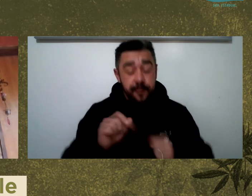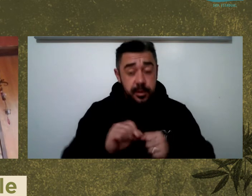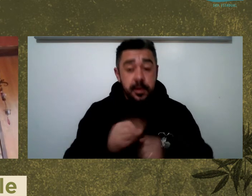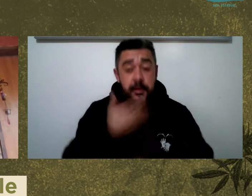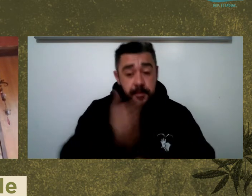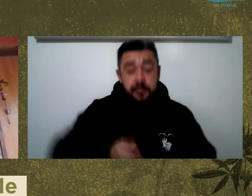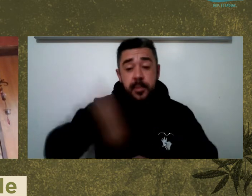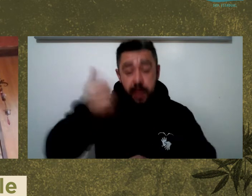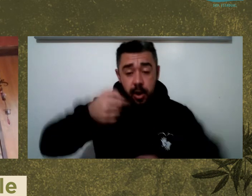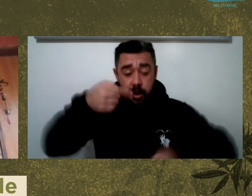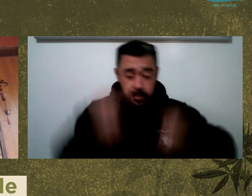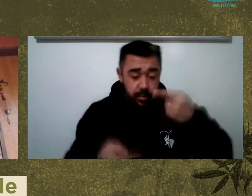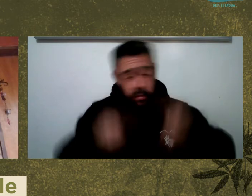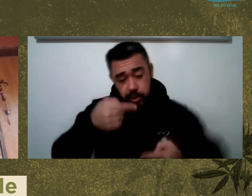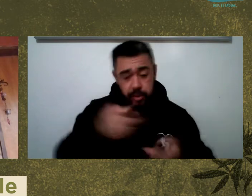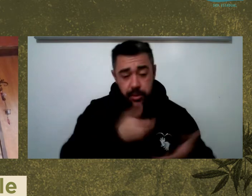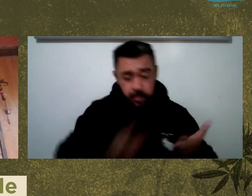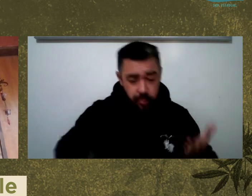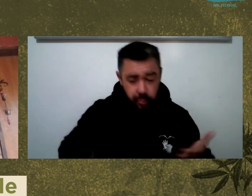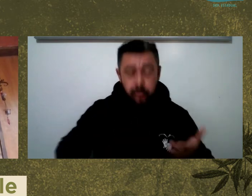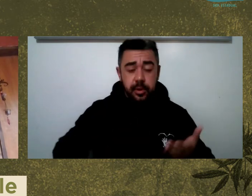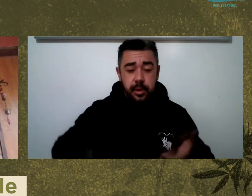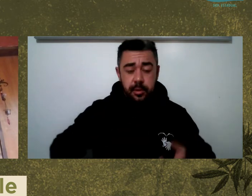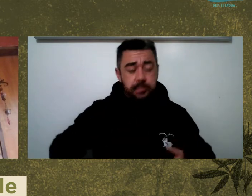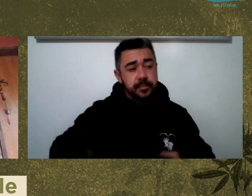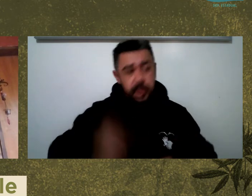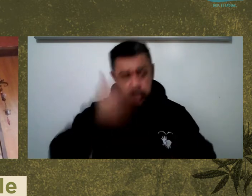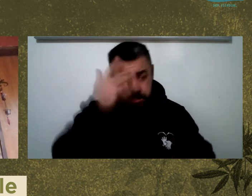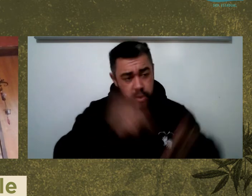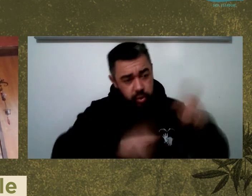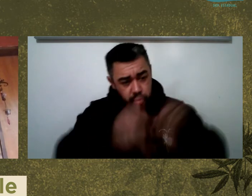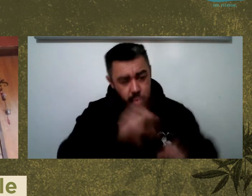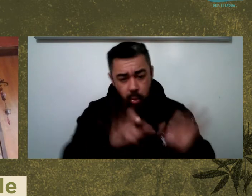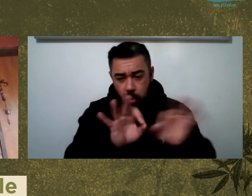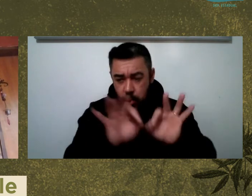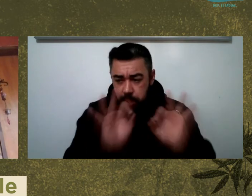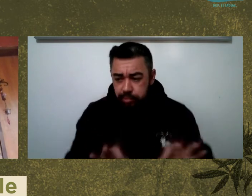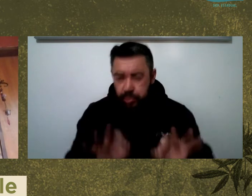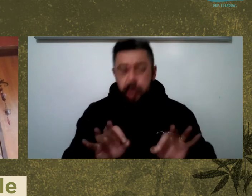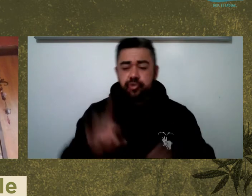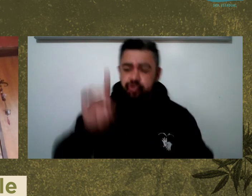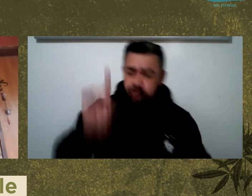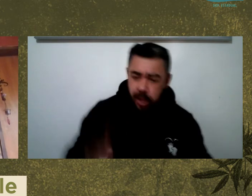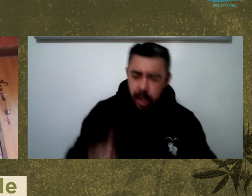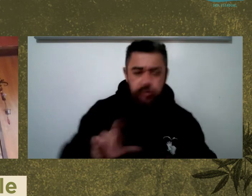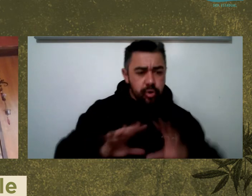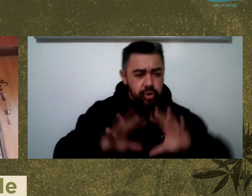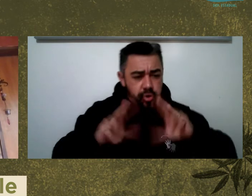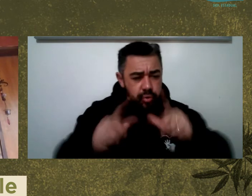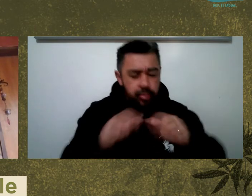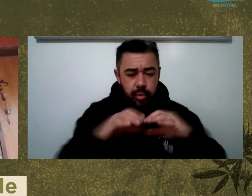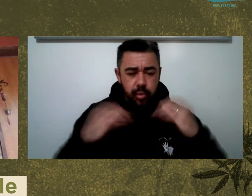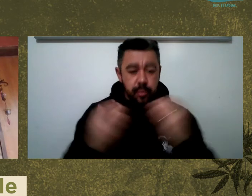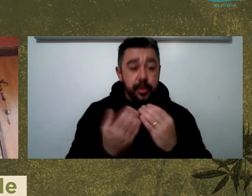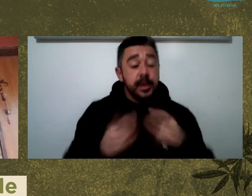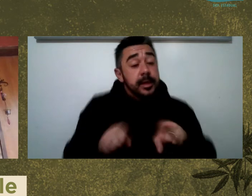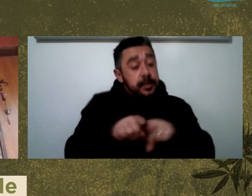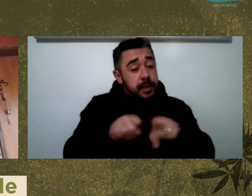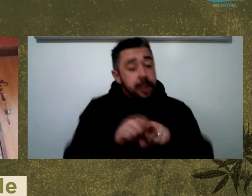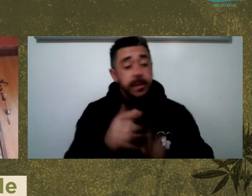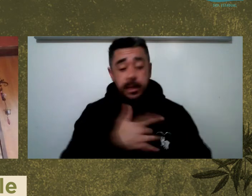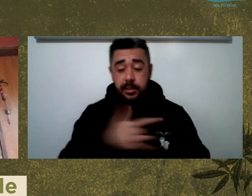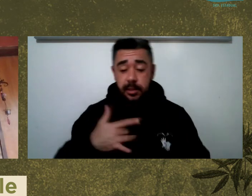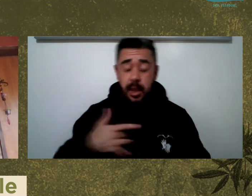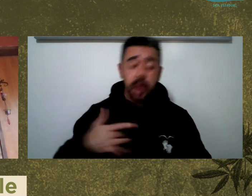centro a las personas, a sus derechos, a sus entornos comunitarios y a la salud pública. Por lo tanto, para mí es un